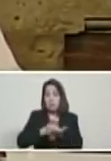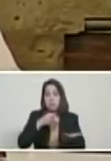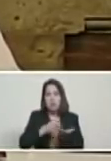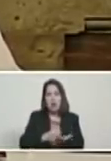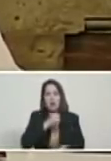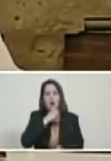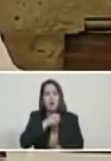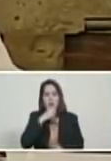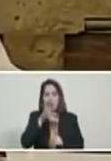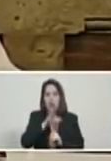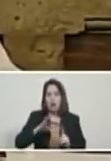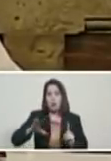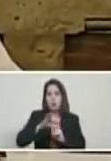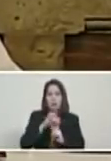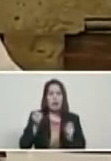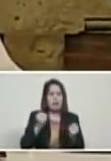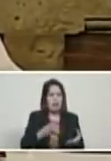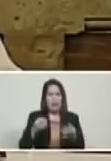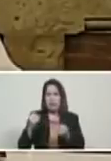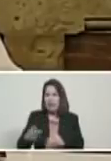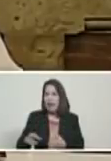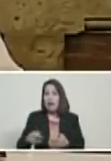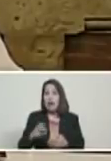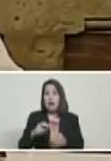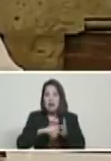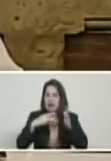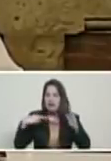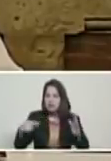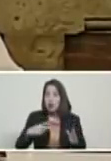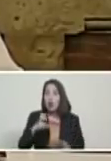la cultura, de la recreación,